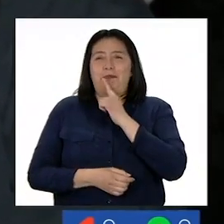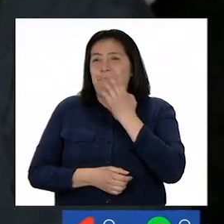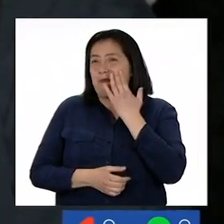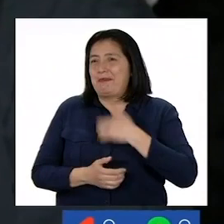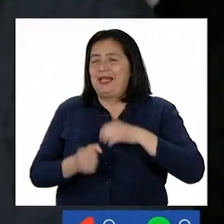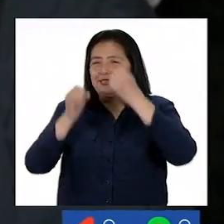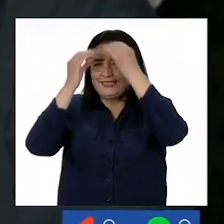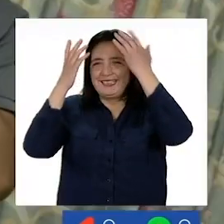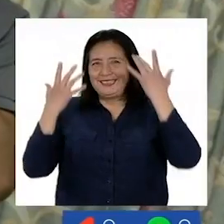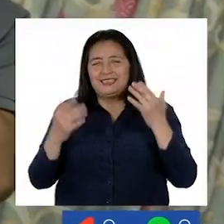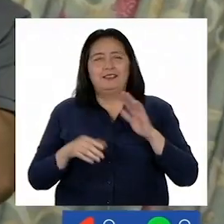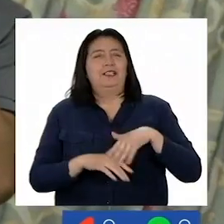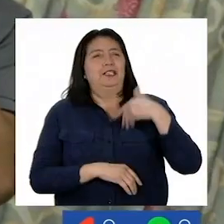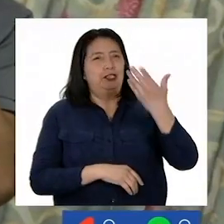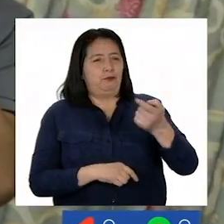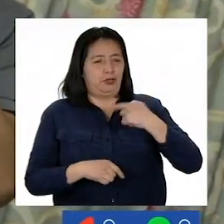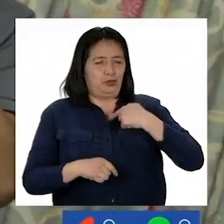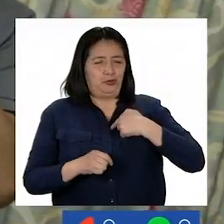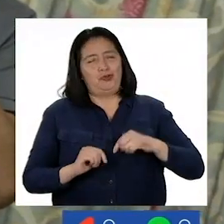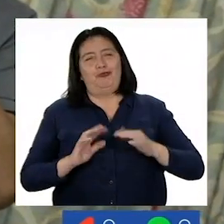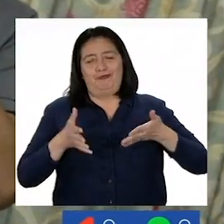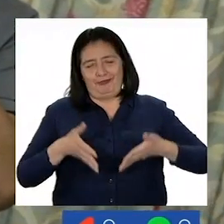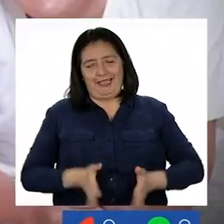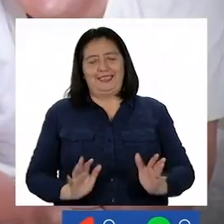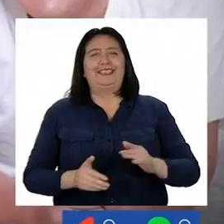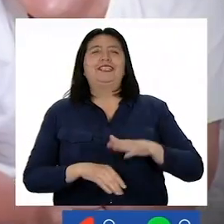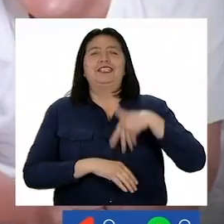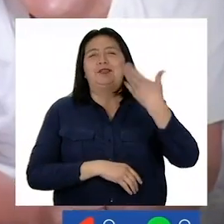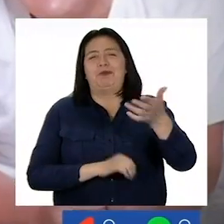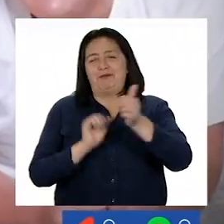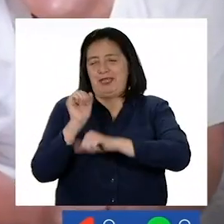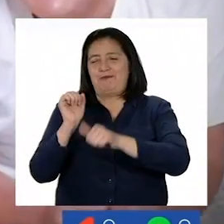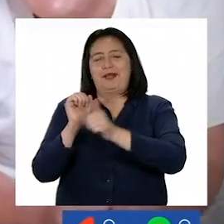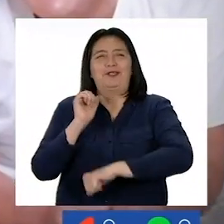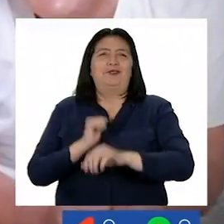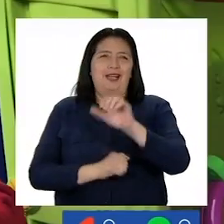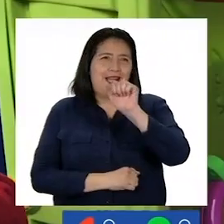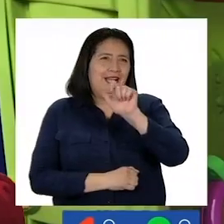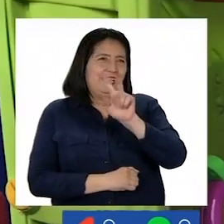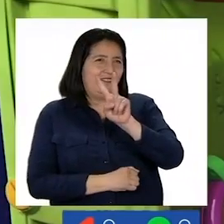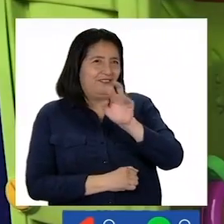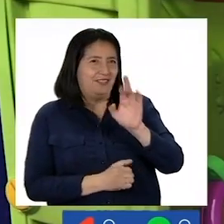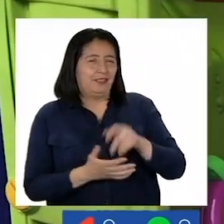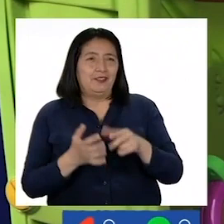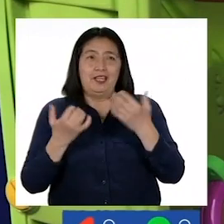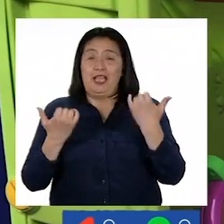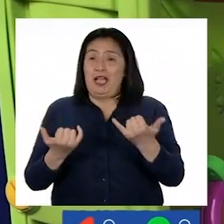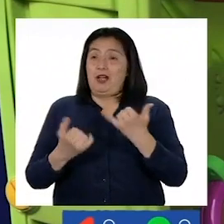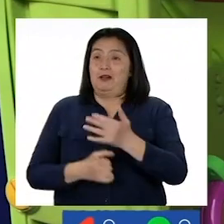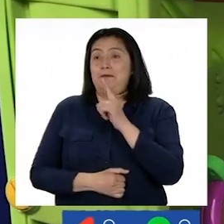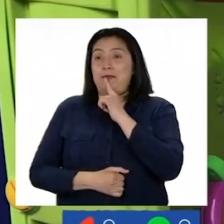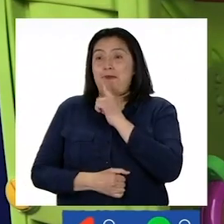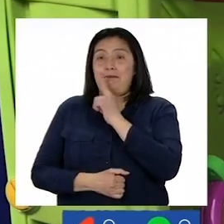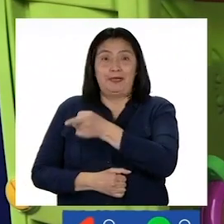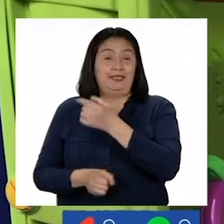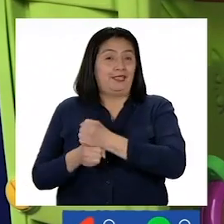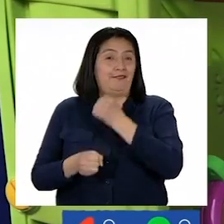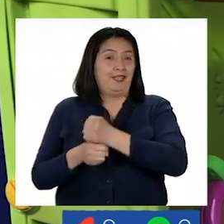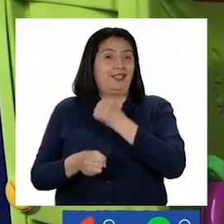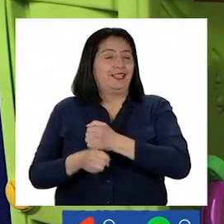casaron y luego nací yo y luego mi hermanito Álvaro. Él ahora trabaja en el